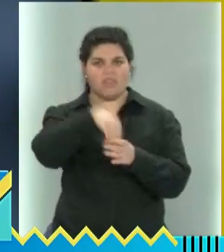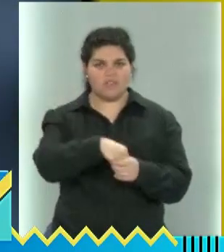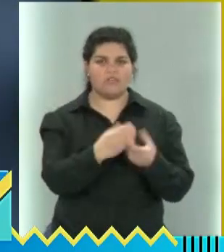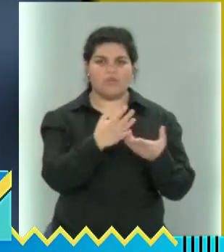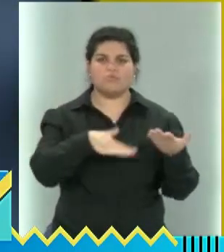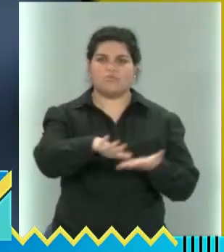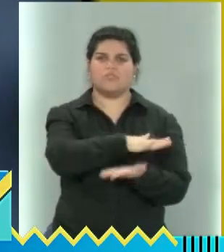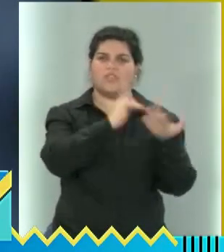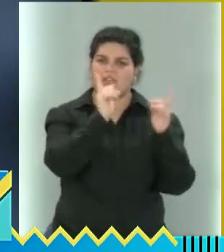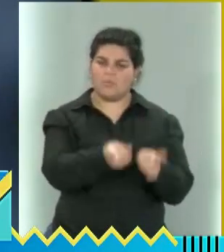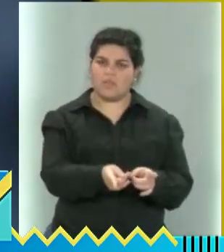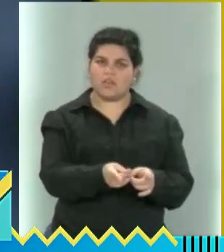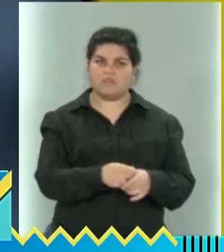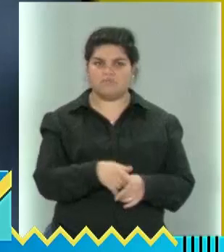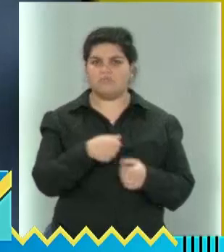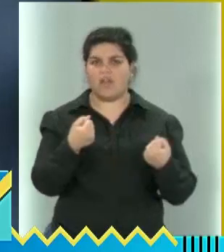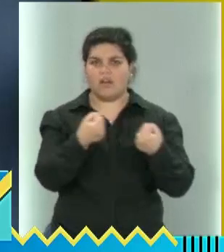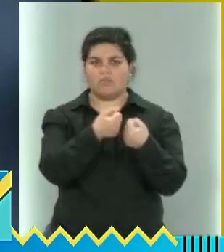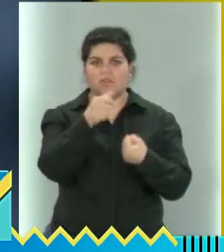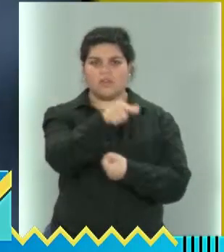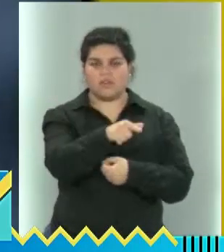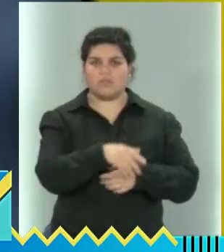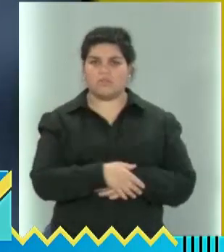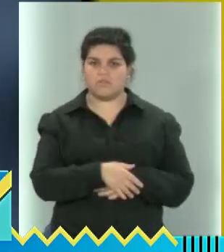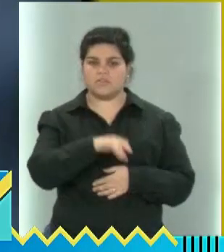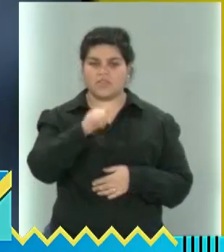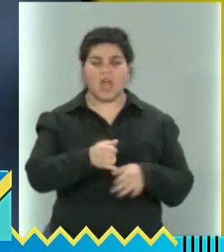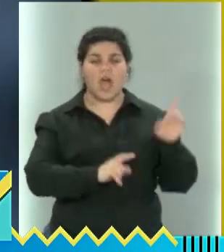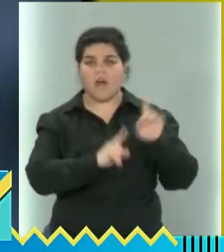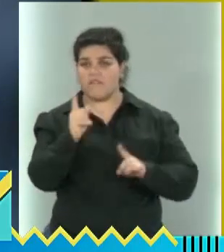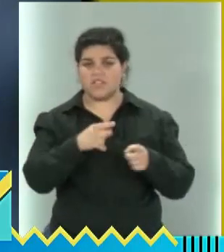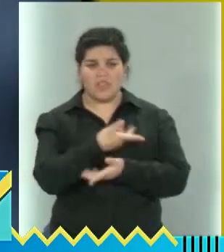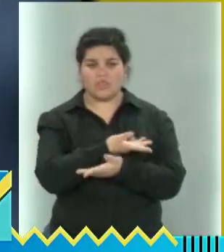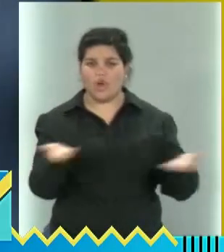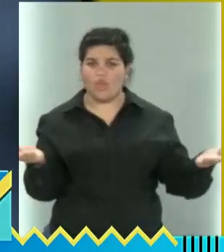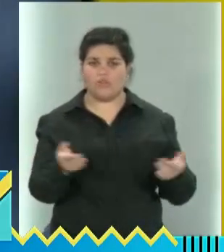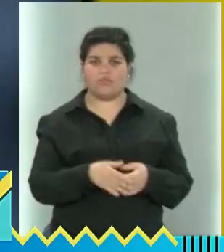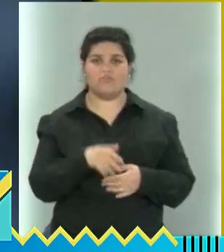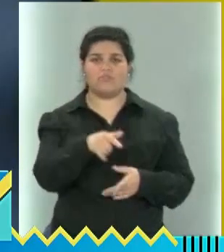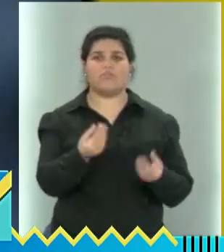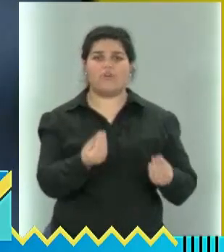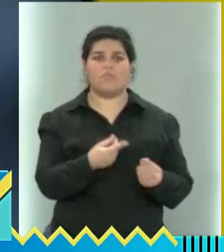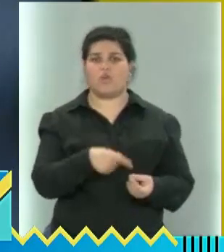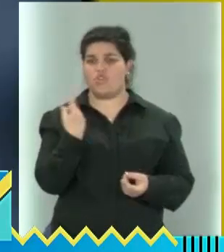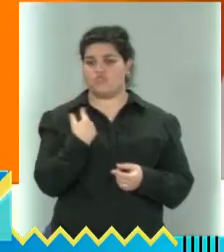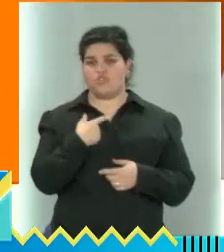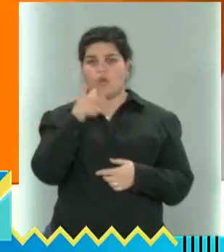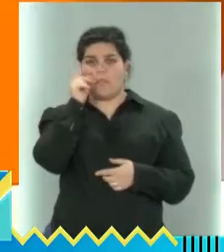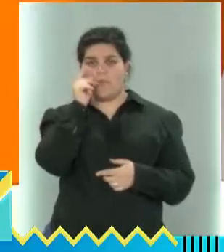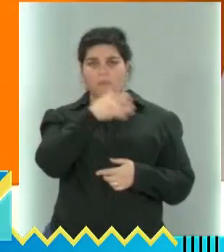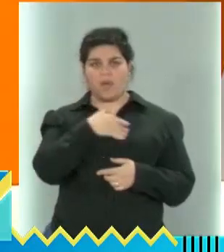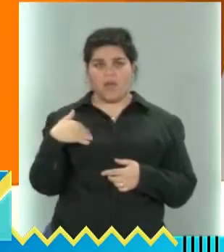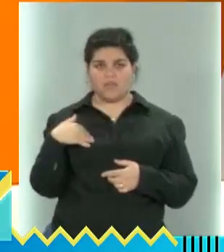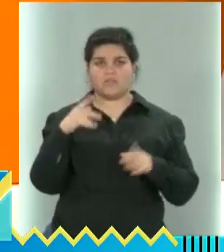allí cuando dice que por ahí se polariza todo y parte de esa polarización cae sobre nosotros, que somos los papás, cae sobre los